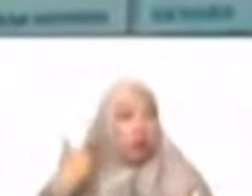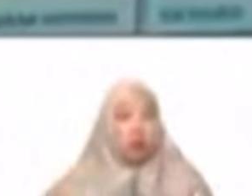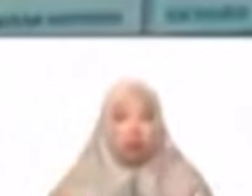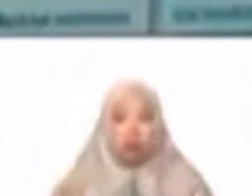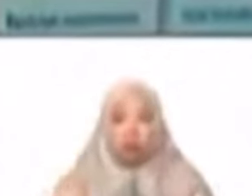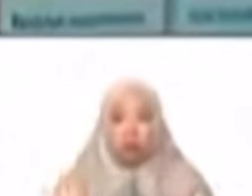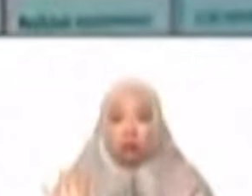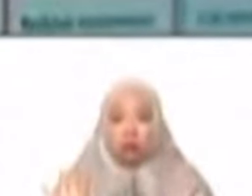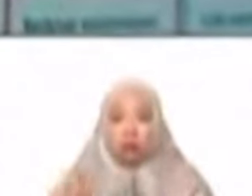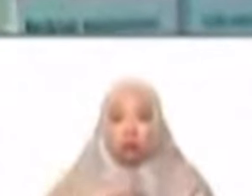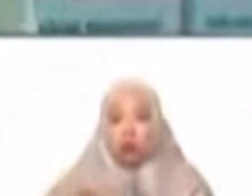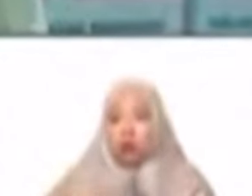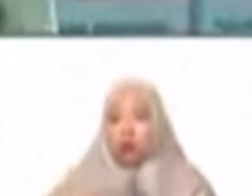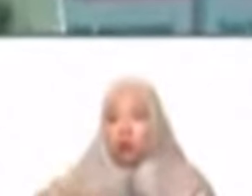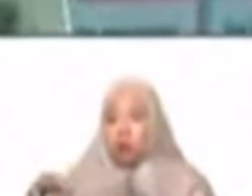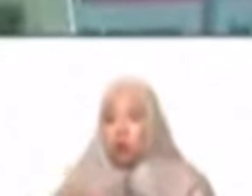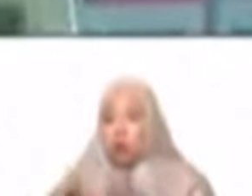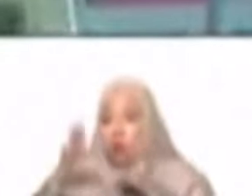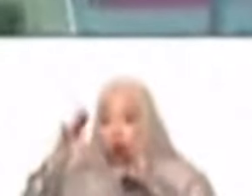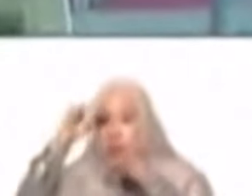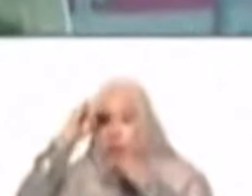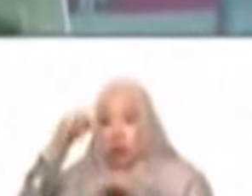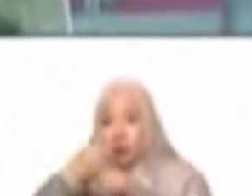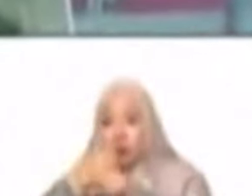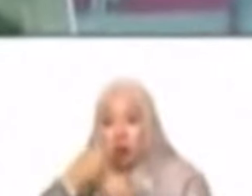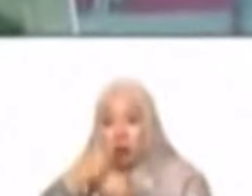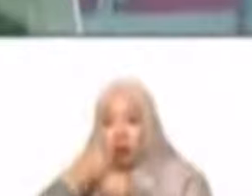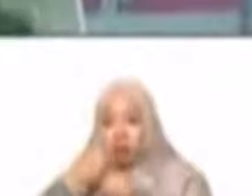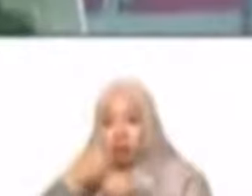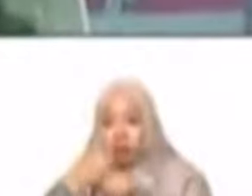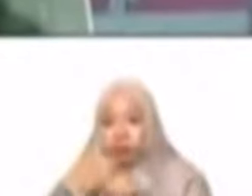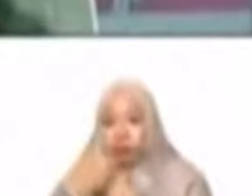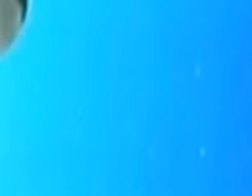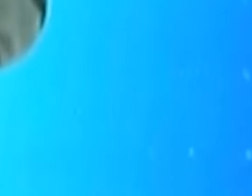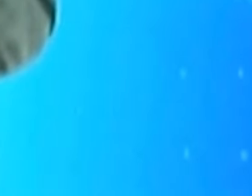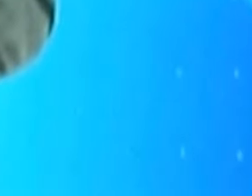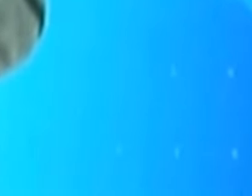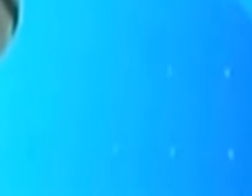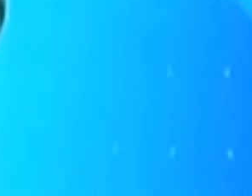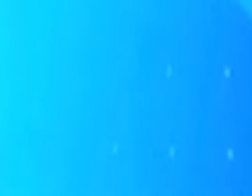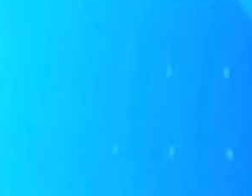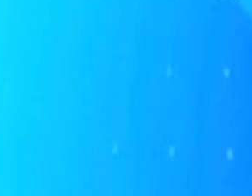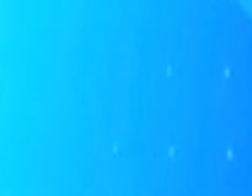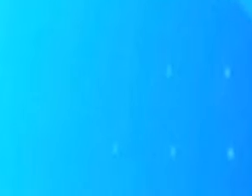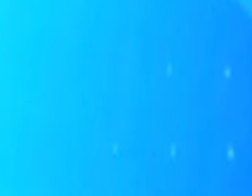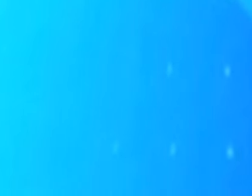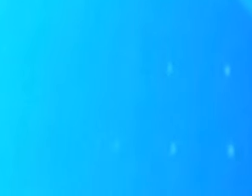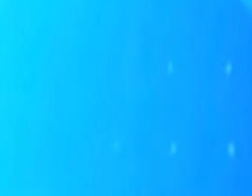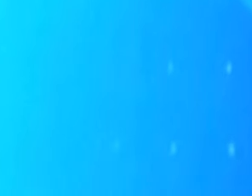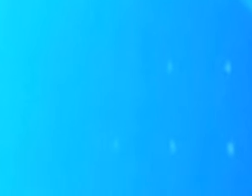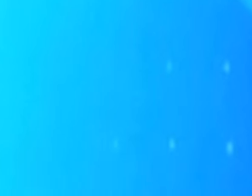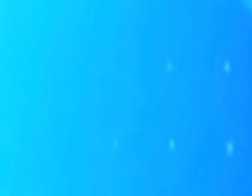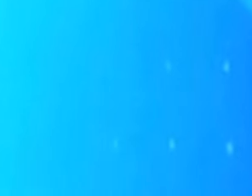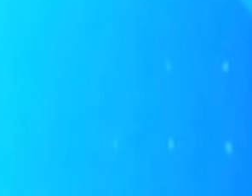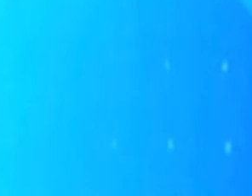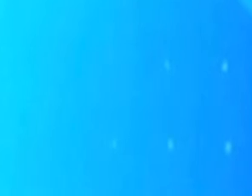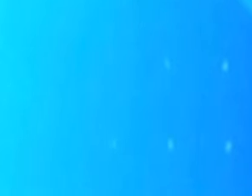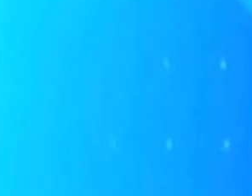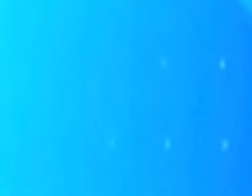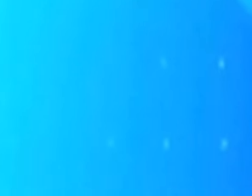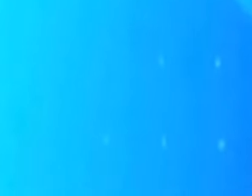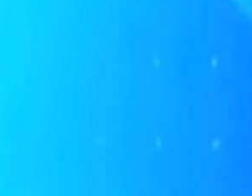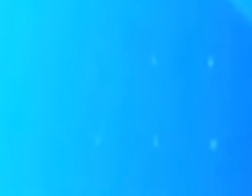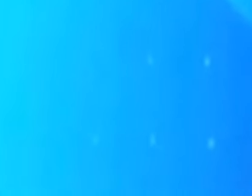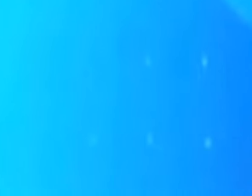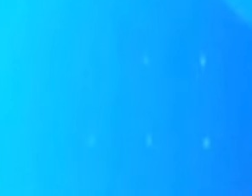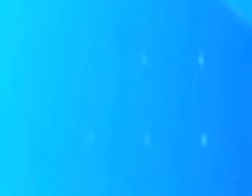y otros países como Argentina, además de Colombia y Brasil, considerados aliados de Maduro, rechazaron la exclusión de Yoris, nominada por